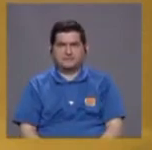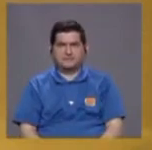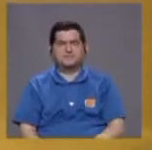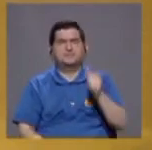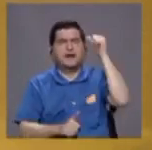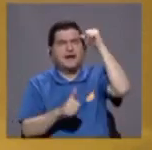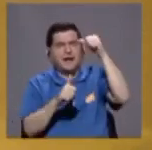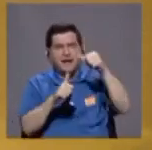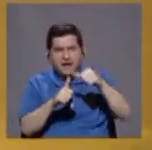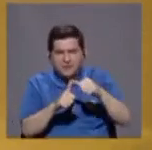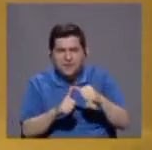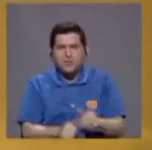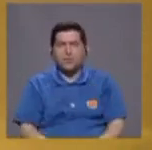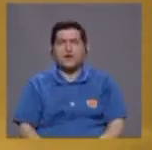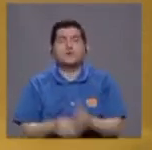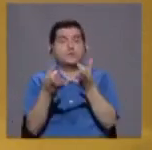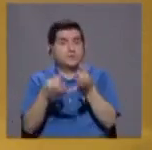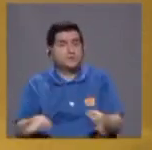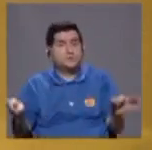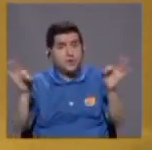recuerdos significativos